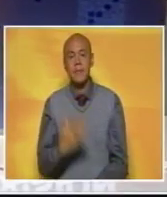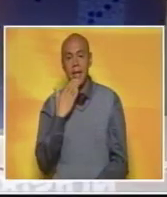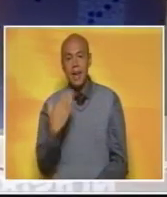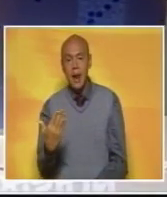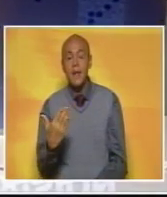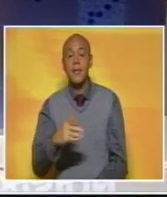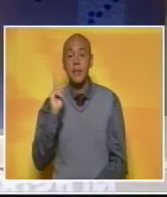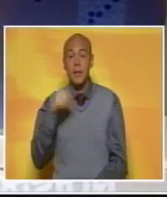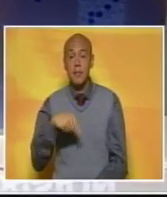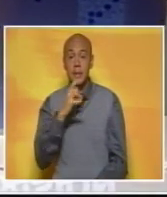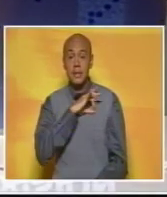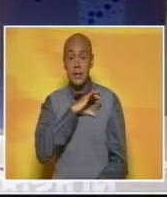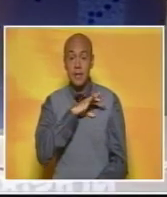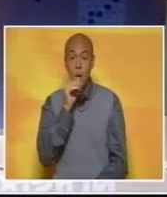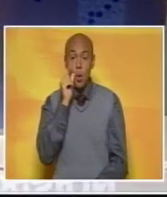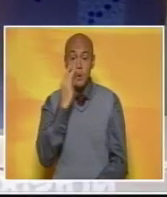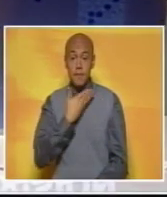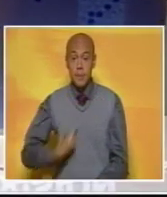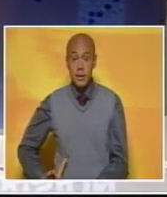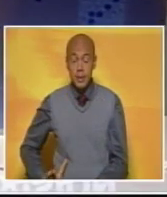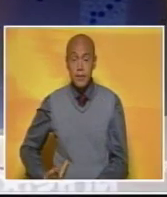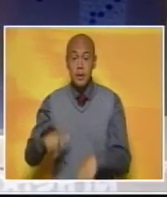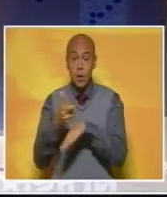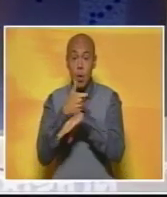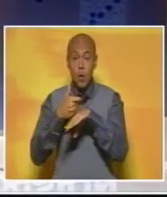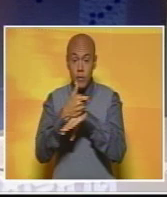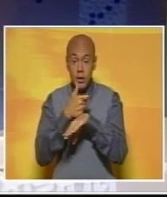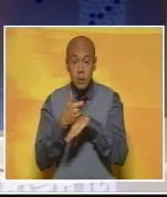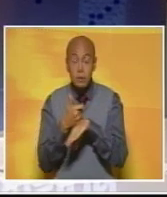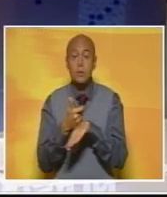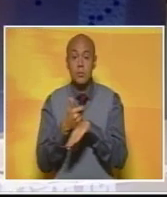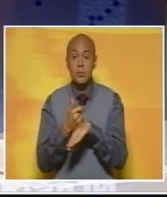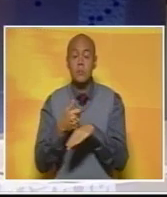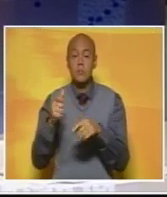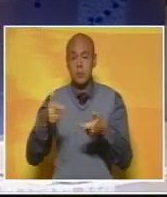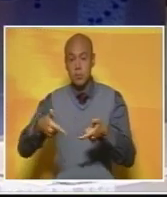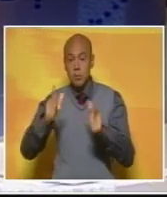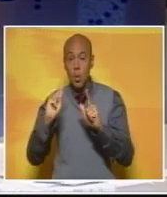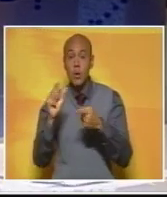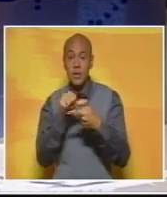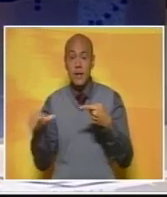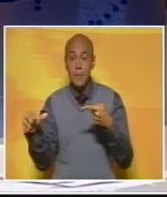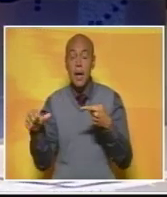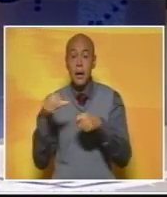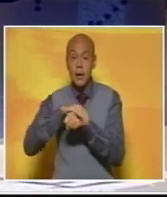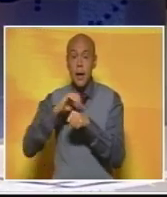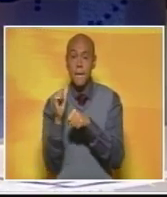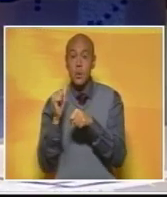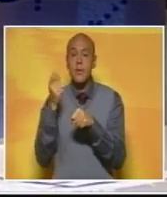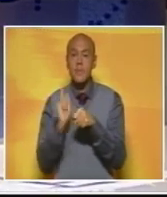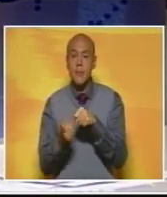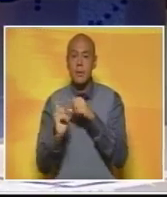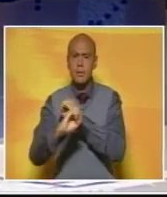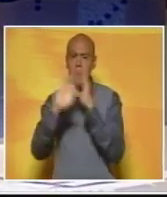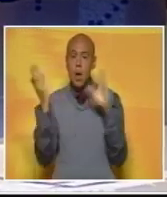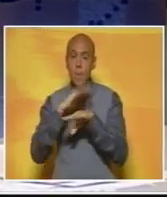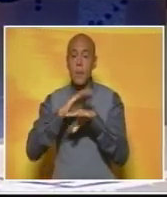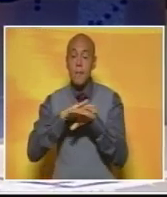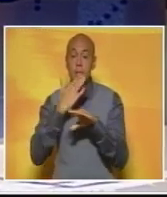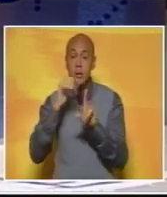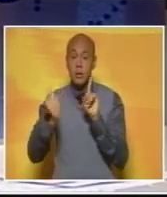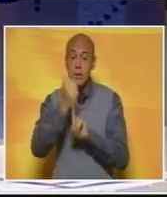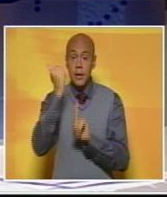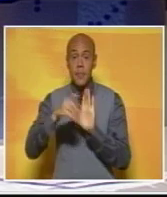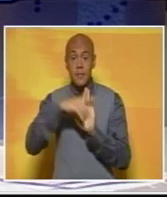Gracias, Tatiana. En Chile, el gobierno de Sebastián Piñera dio un plazo de una semana para la policía de que aclare las presuntas violaciones a los derechos